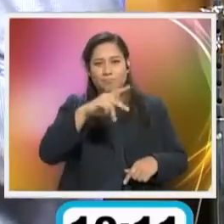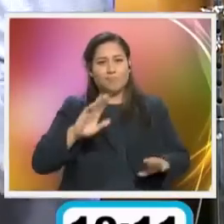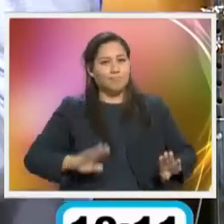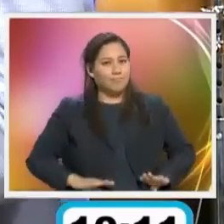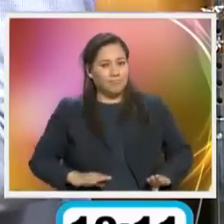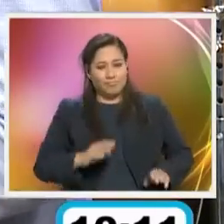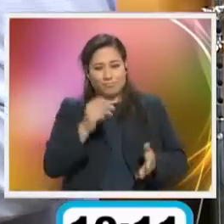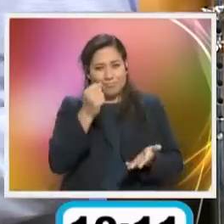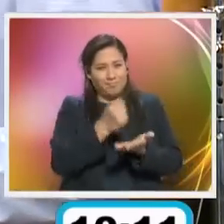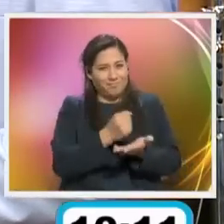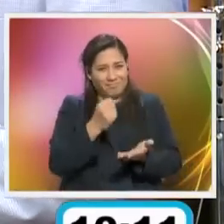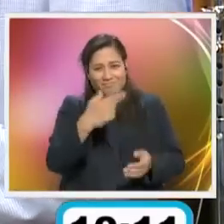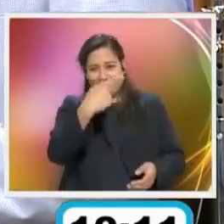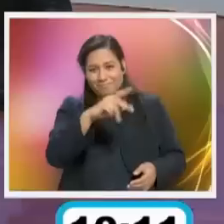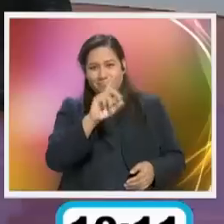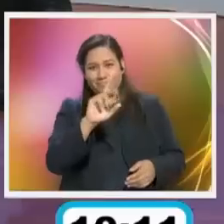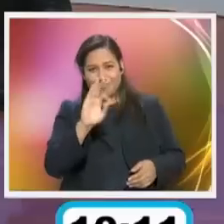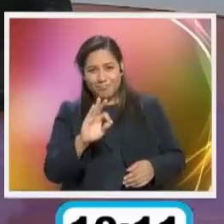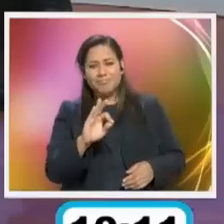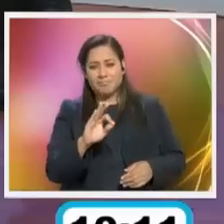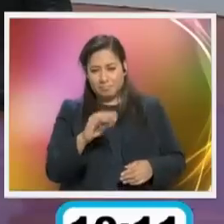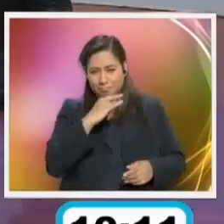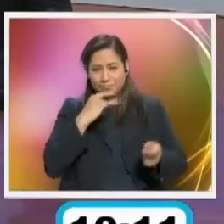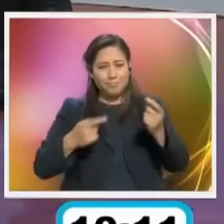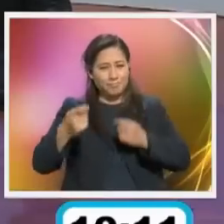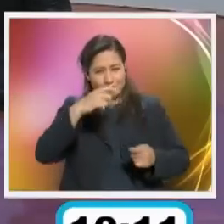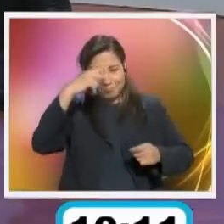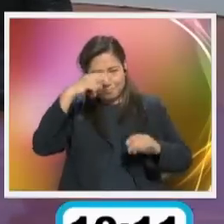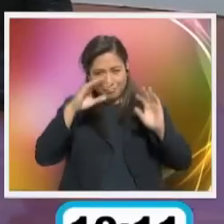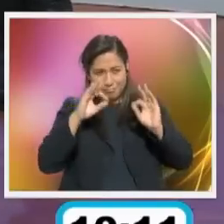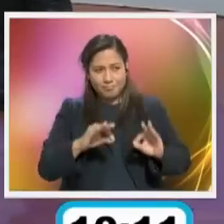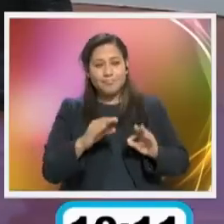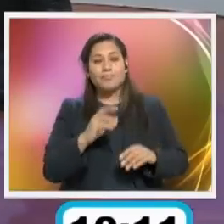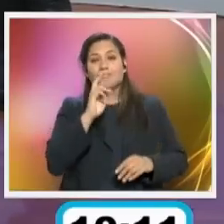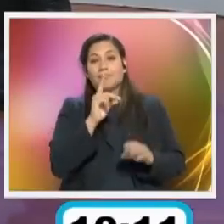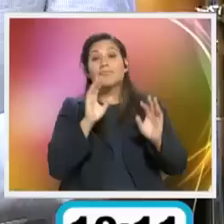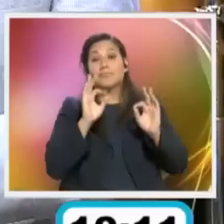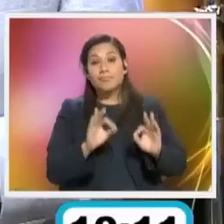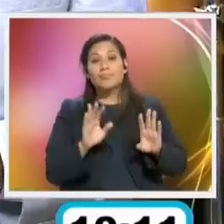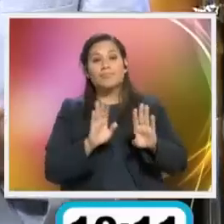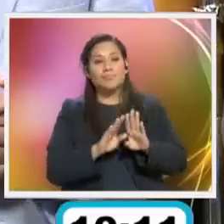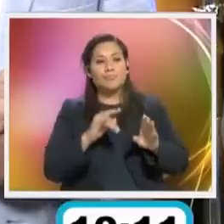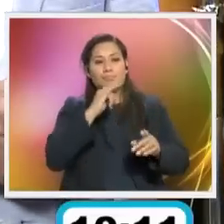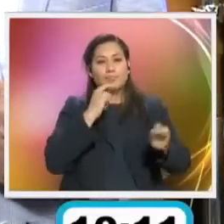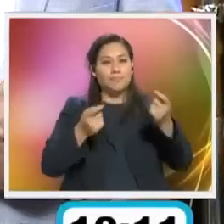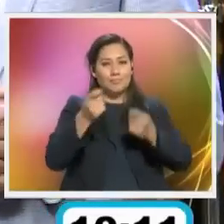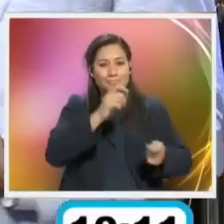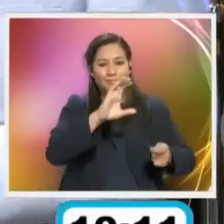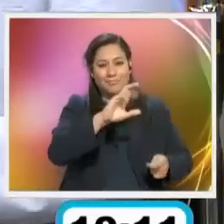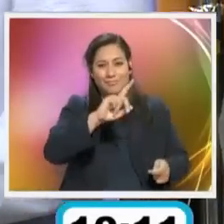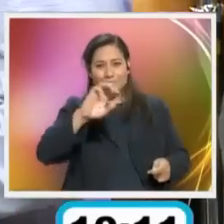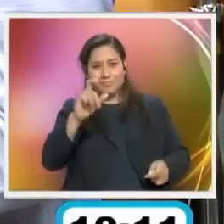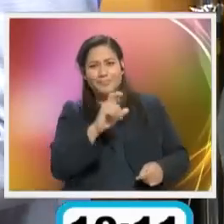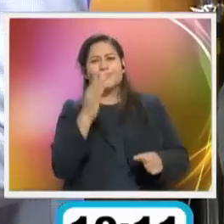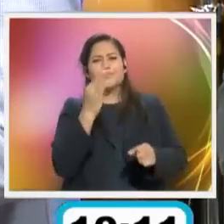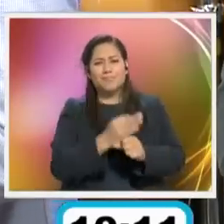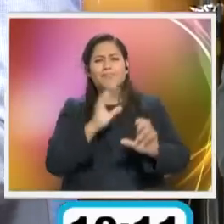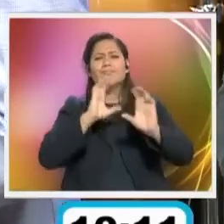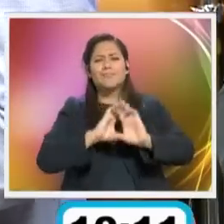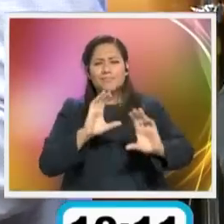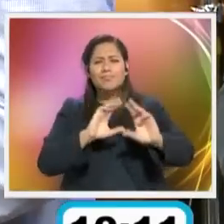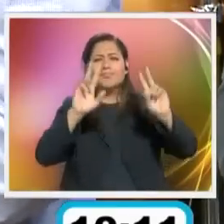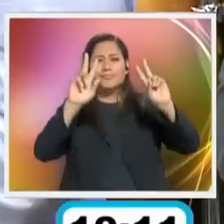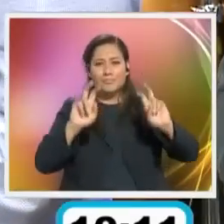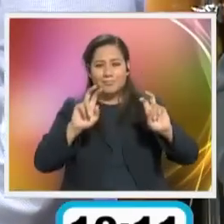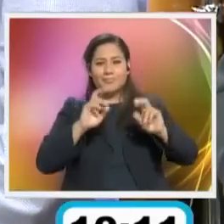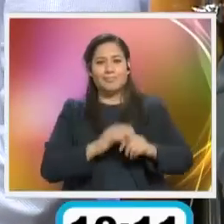sello capitalino, ¿no es así? Así es. Salsa mexicana. Salsa mexicana Así es. y mejor que eso, salsa CDMX. Y cuéntenos, ¿qué nos van a cantar ahorita? Pues vamos